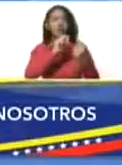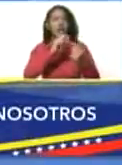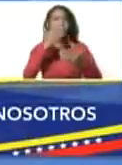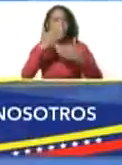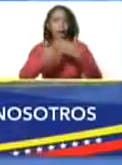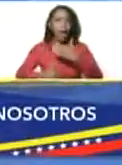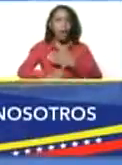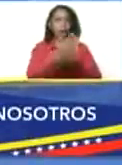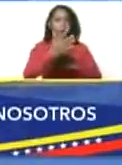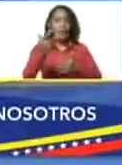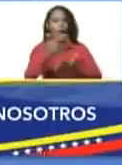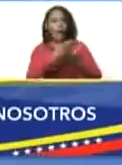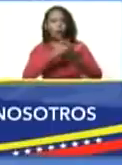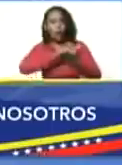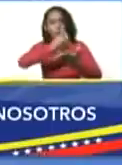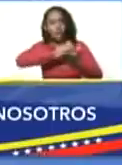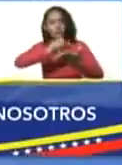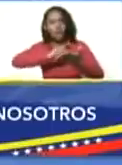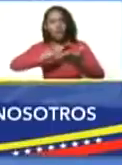escritoras